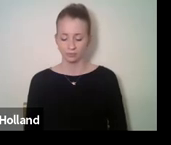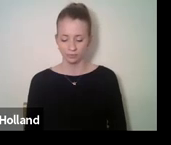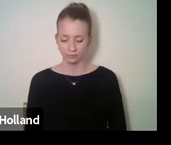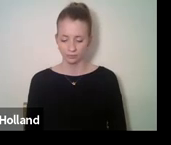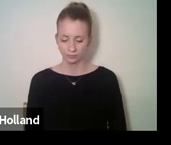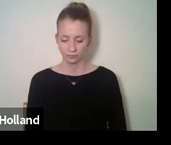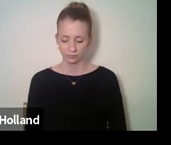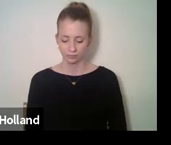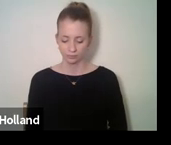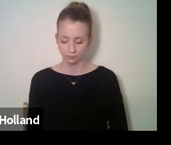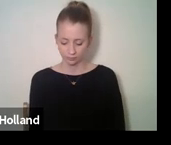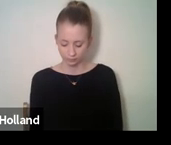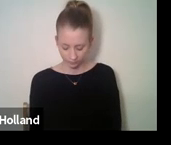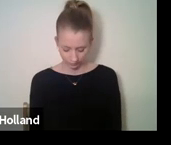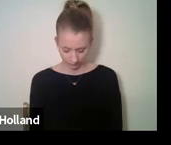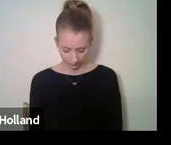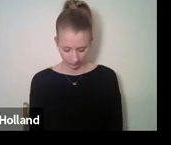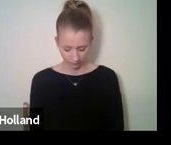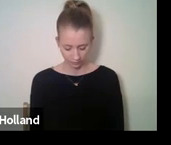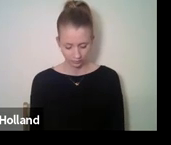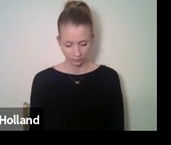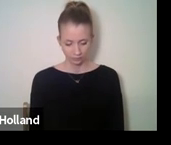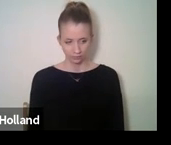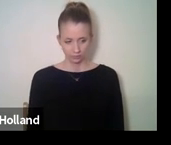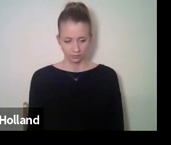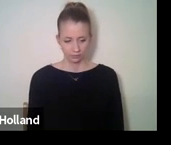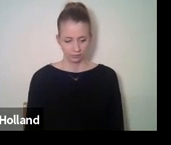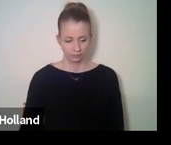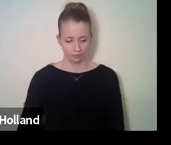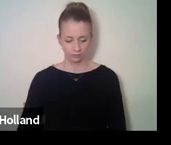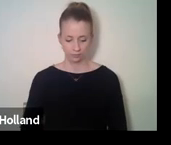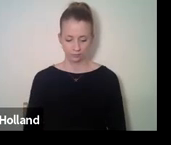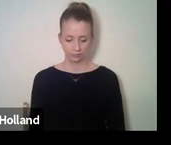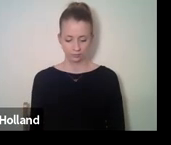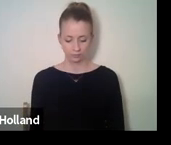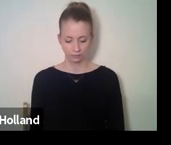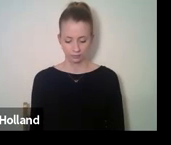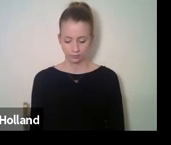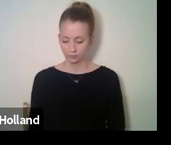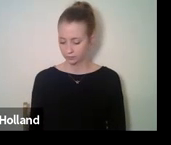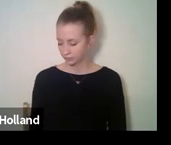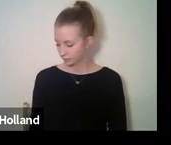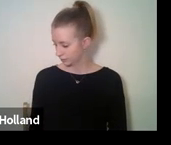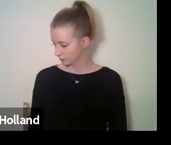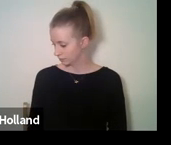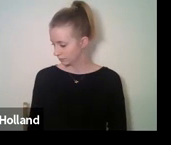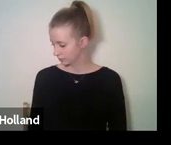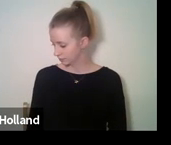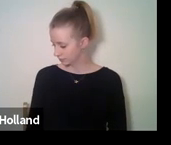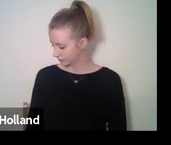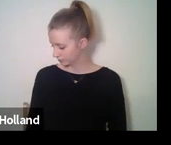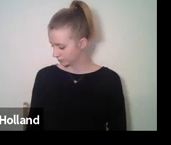generan los electrones. Estoy usando la información de la página de web del EPA. Cuando entramos el código postal